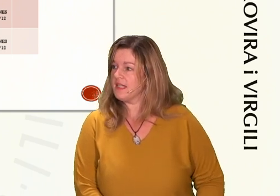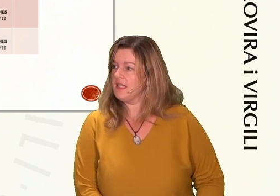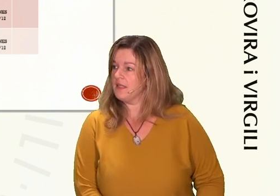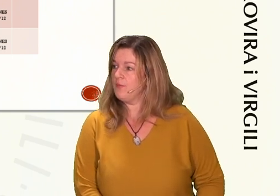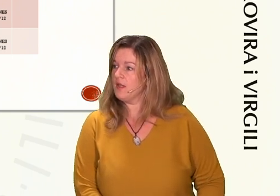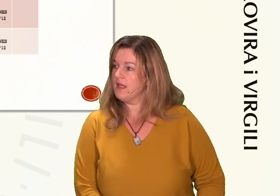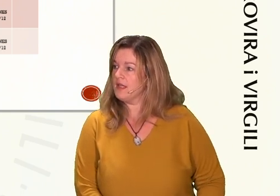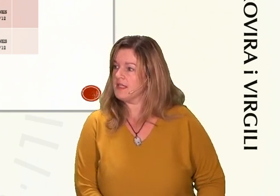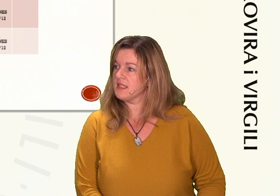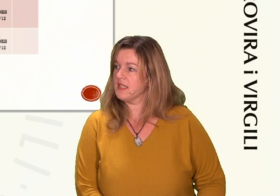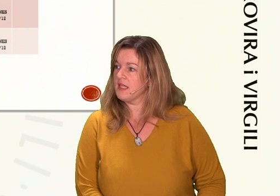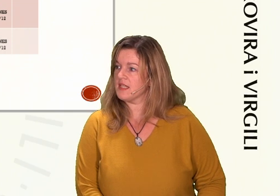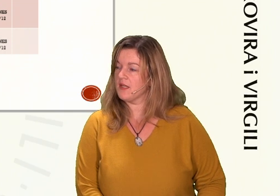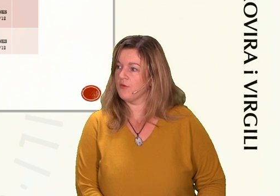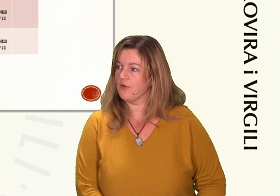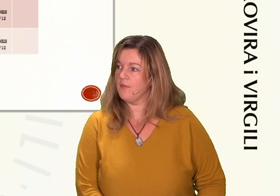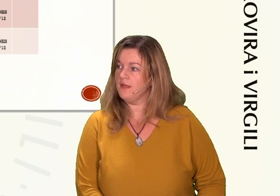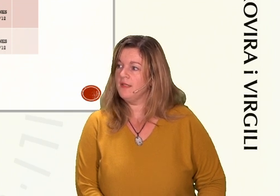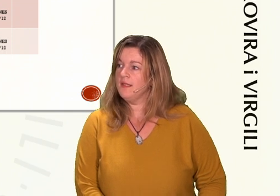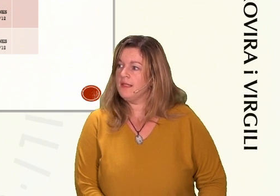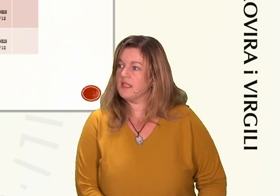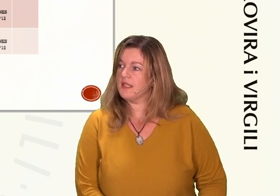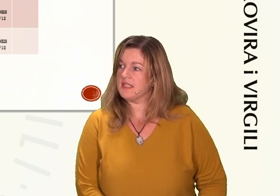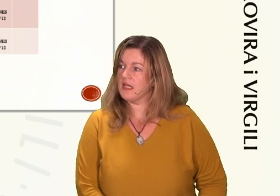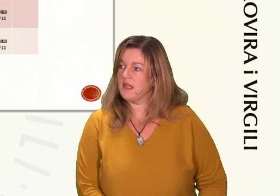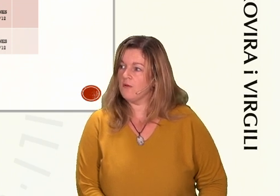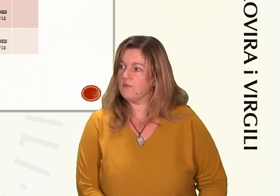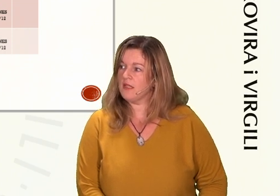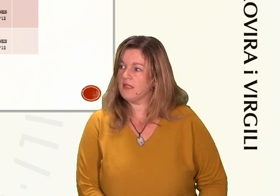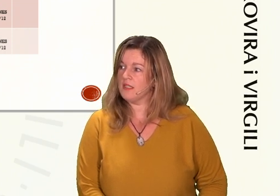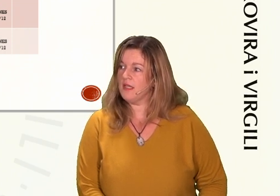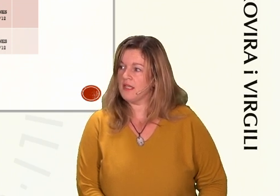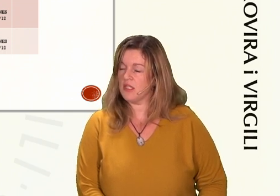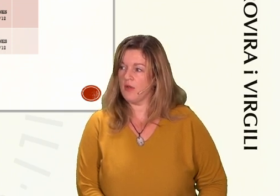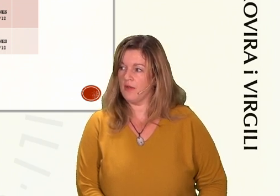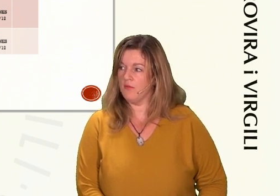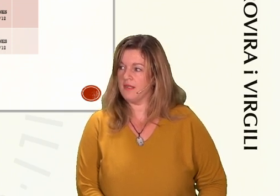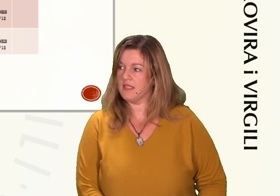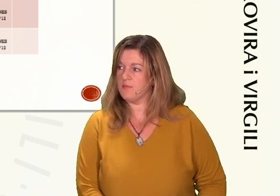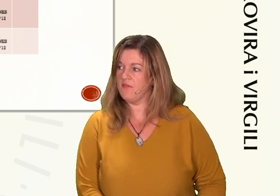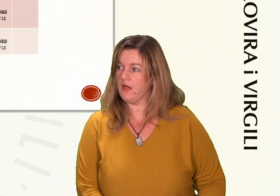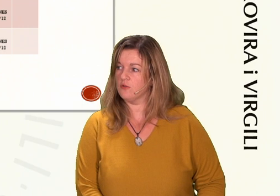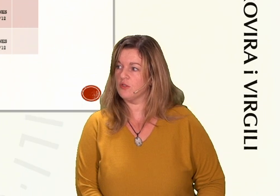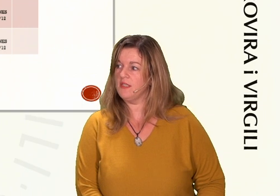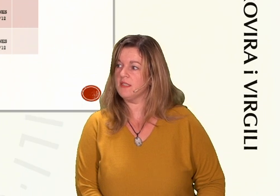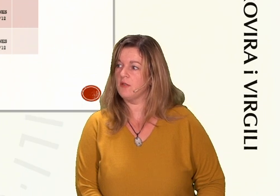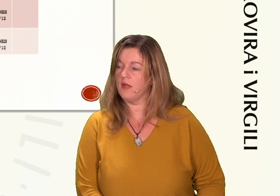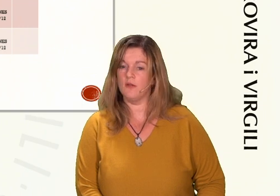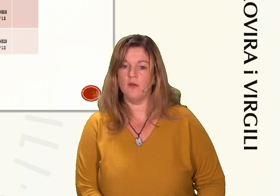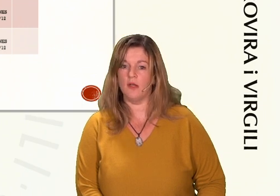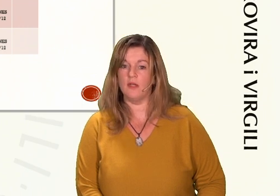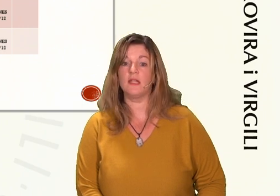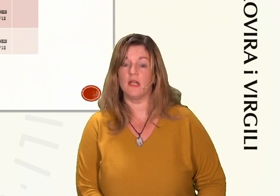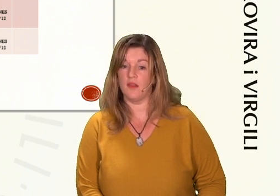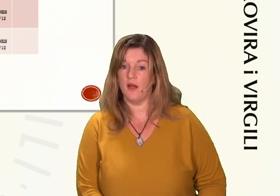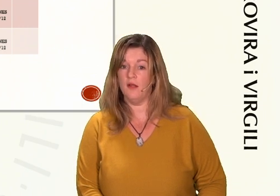queréis seguir a tiempo real tenéis que seguir este cronograma, es decir, que se realizan los martes y en este horario. Aquí están especificados los días y el horario